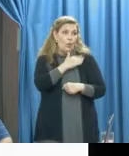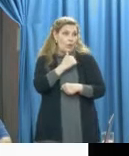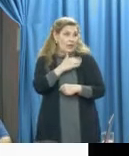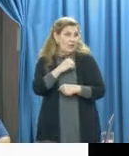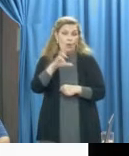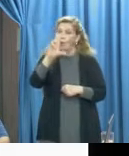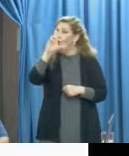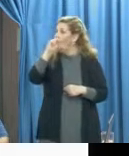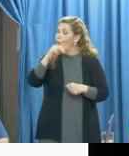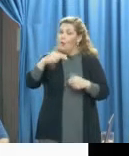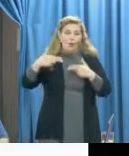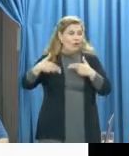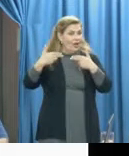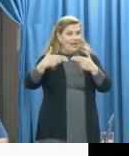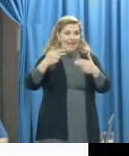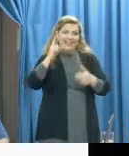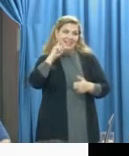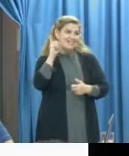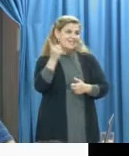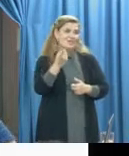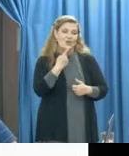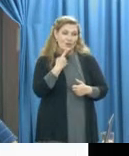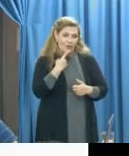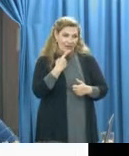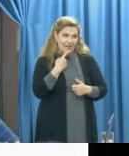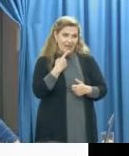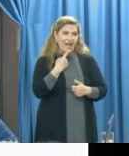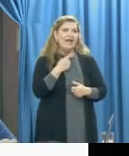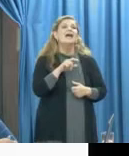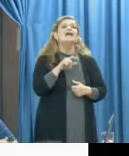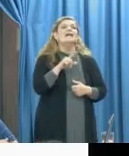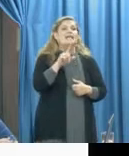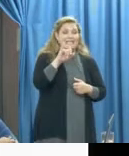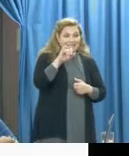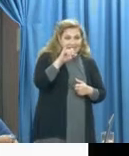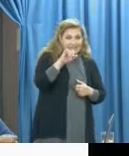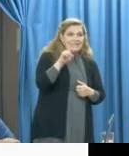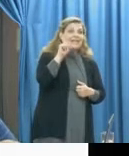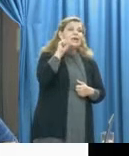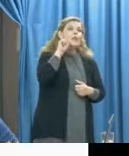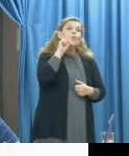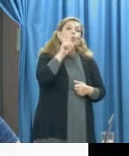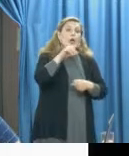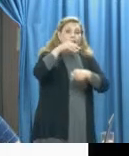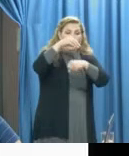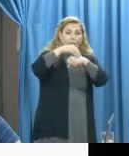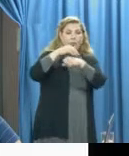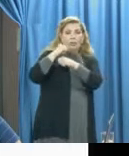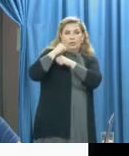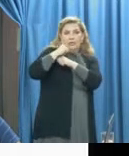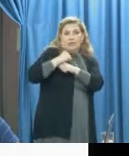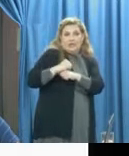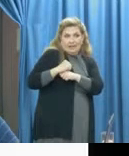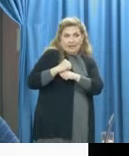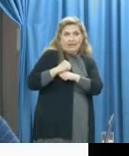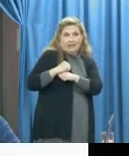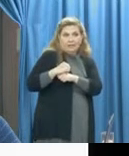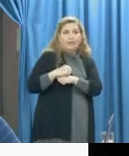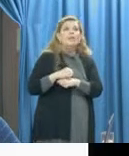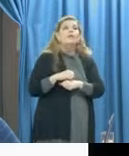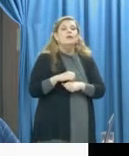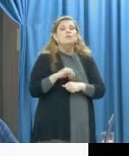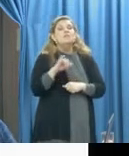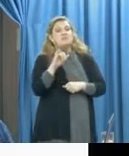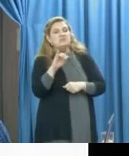a transmitir esta sordera. Va a tener mujeres portadoras que no van a estar tan afectadas y pueden tener algo